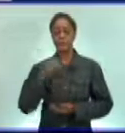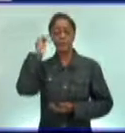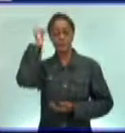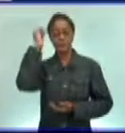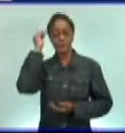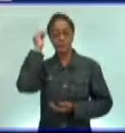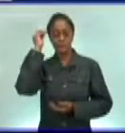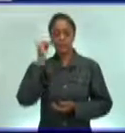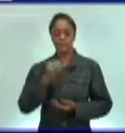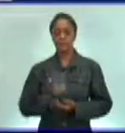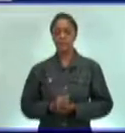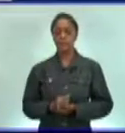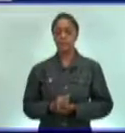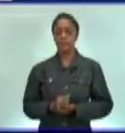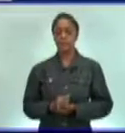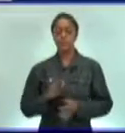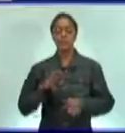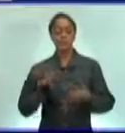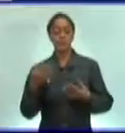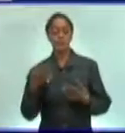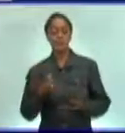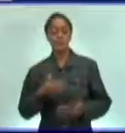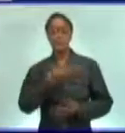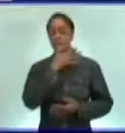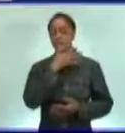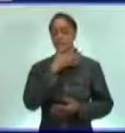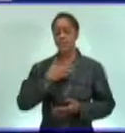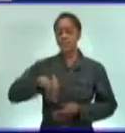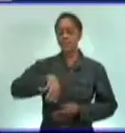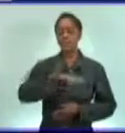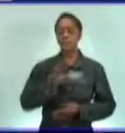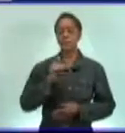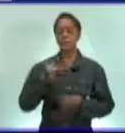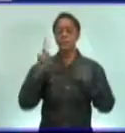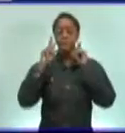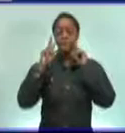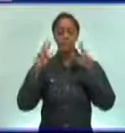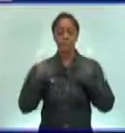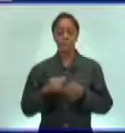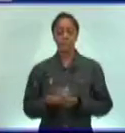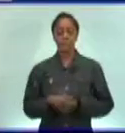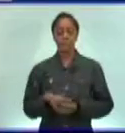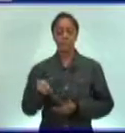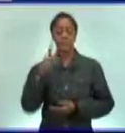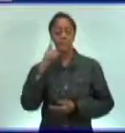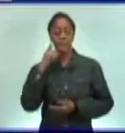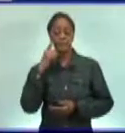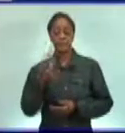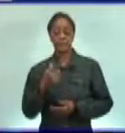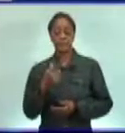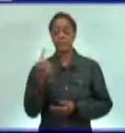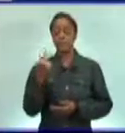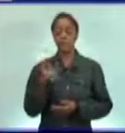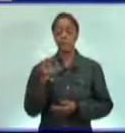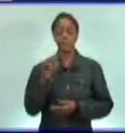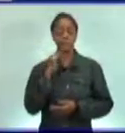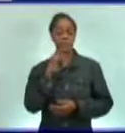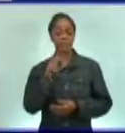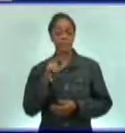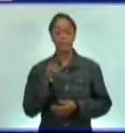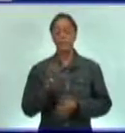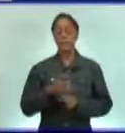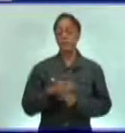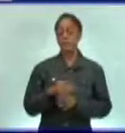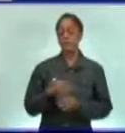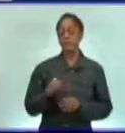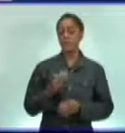Piensen, ¿en qué se parecen todos los seres vivos? Vamos a observar unas imágenes de varios